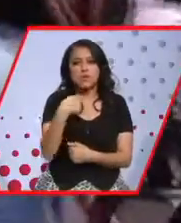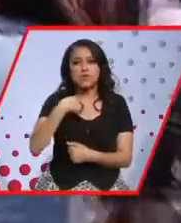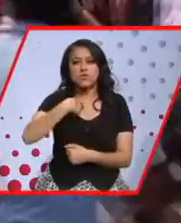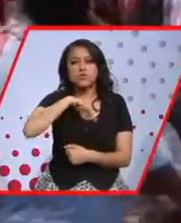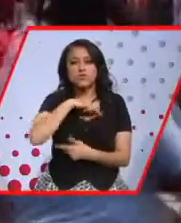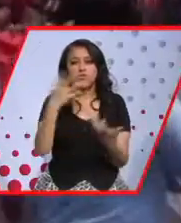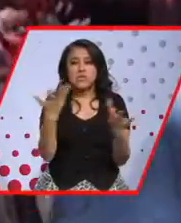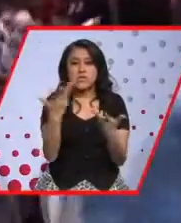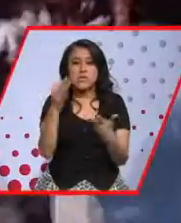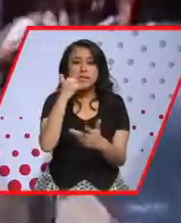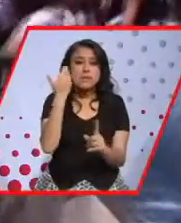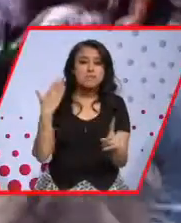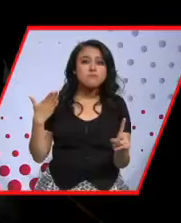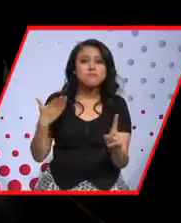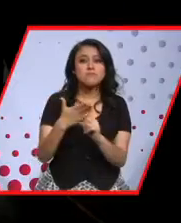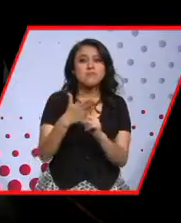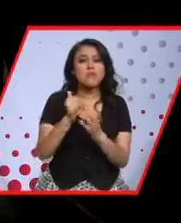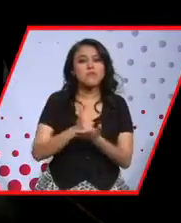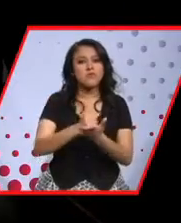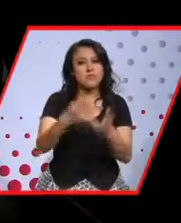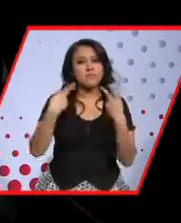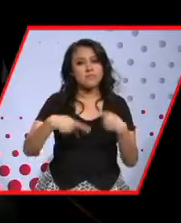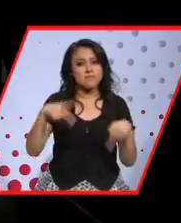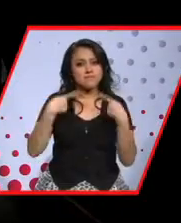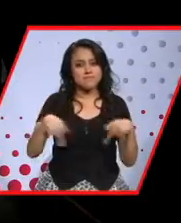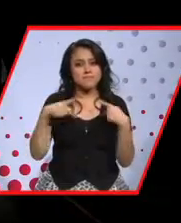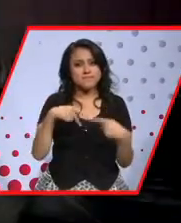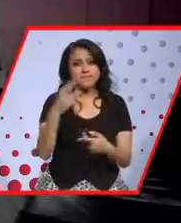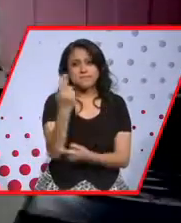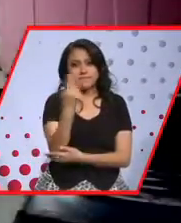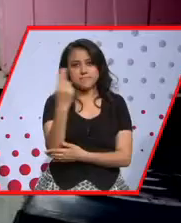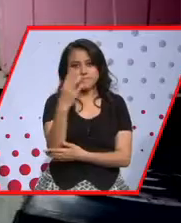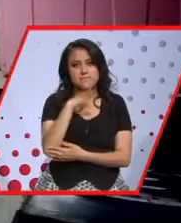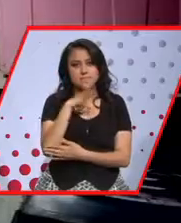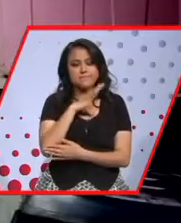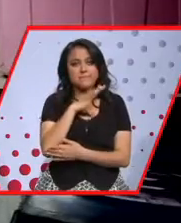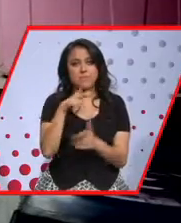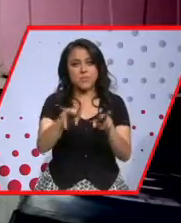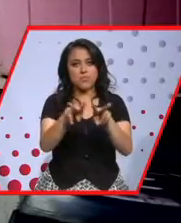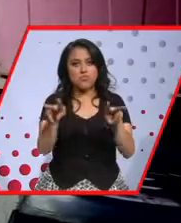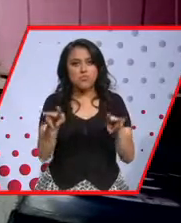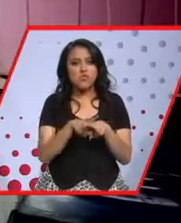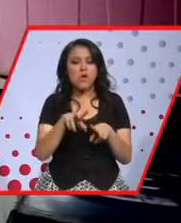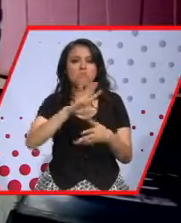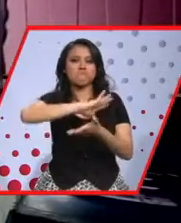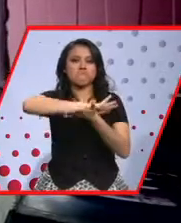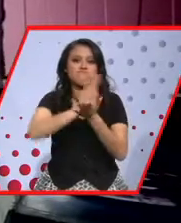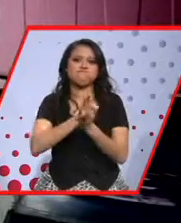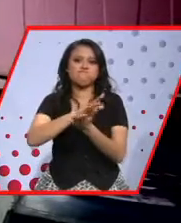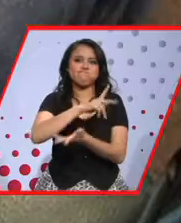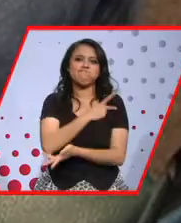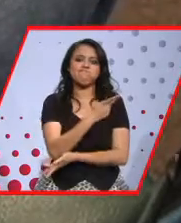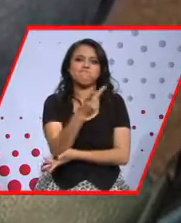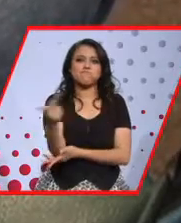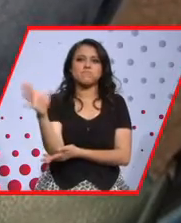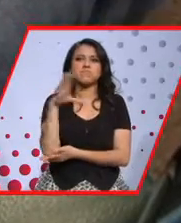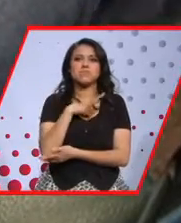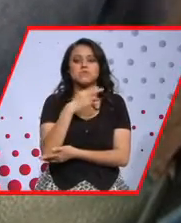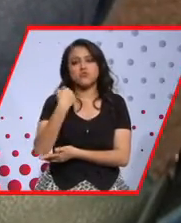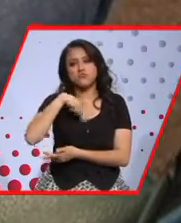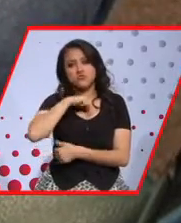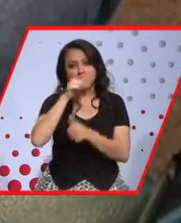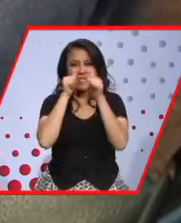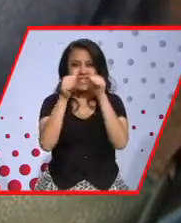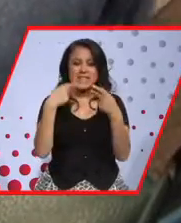el fin específico de ayudar a las personas que se encuentran en situación de exclusión social o de pobreza. Atendemos